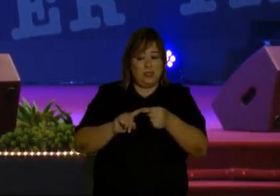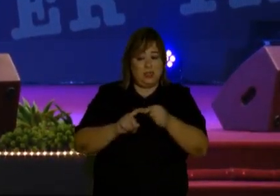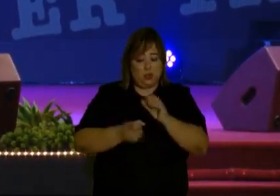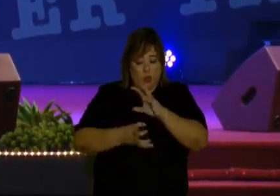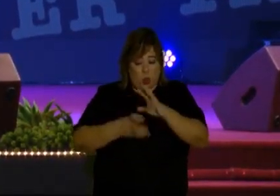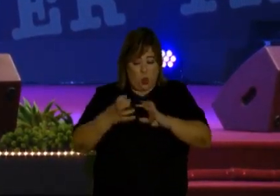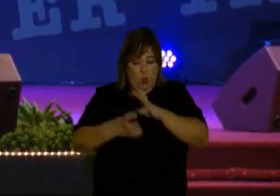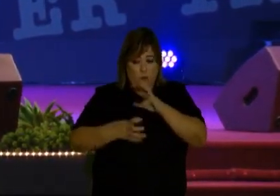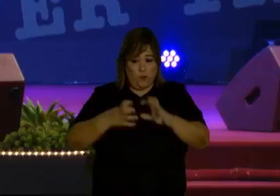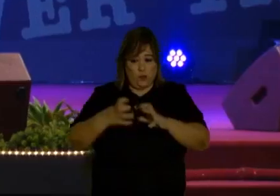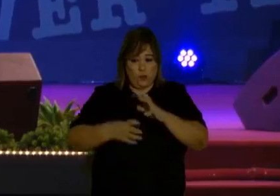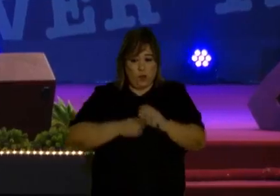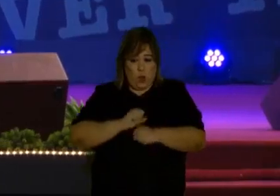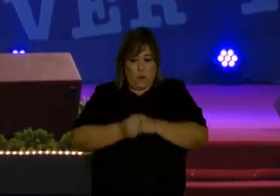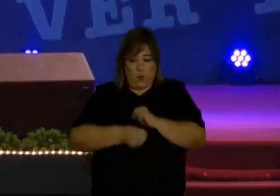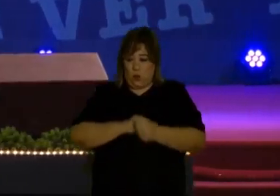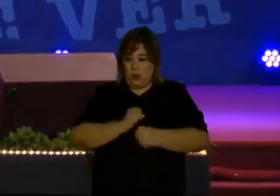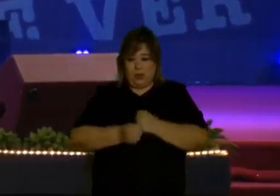temporeras.